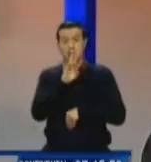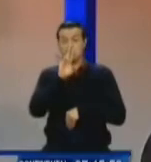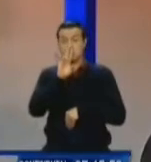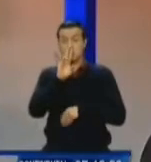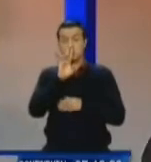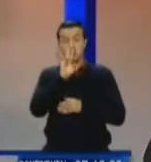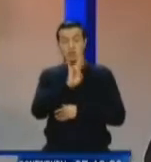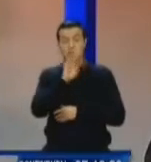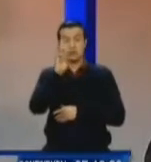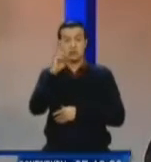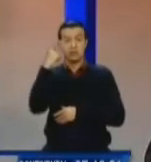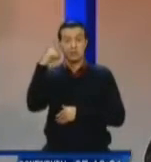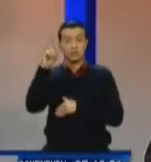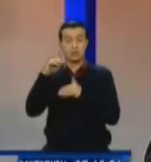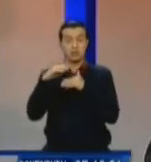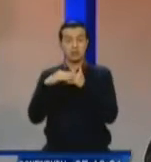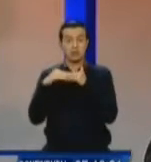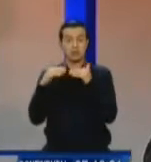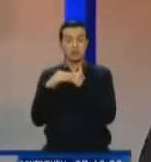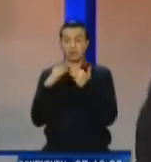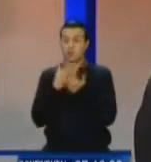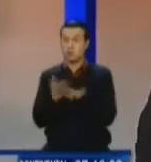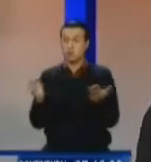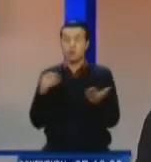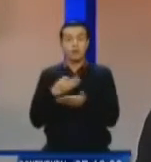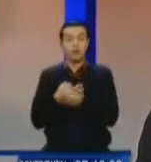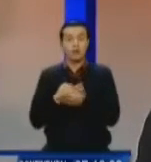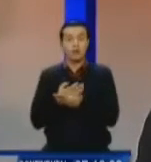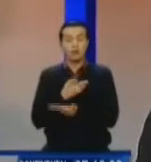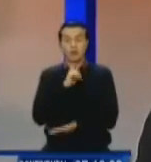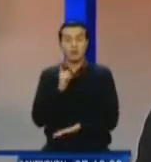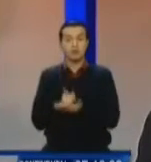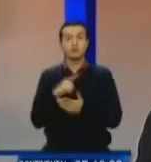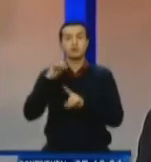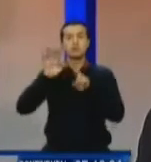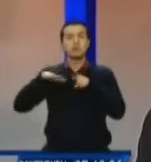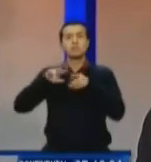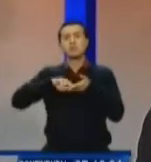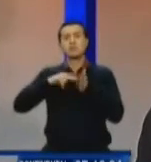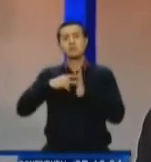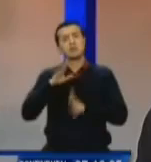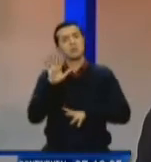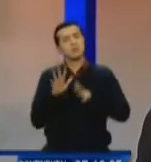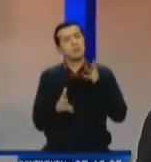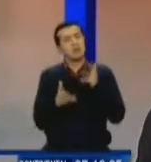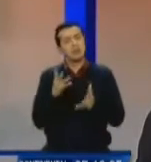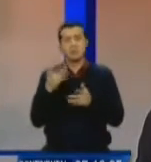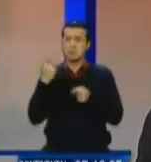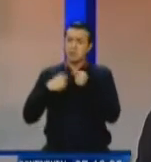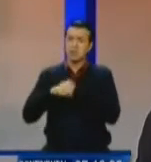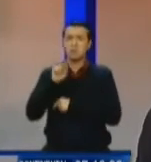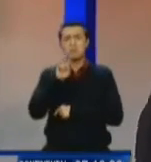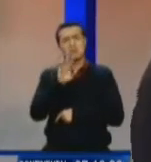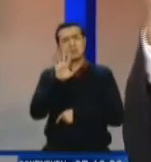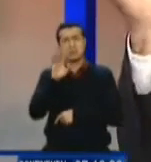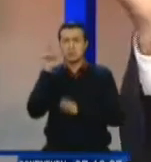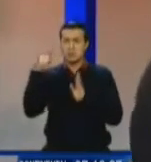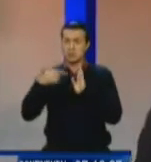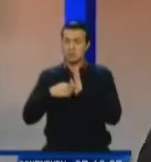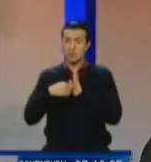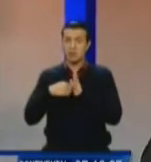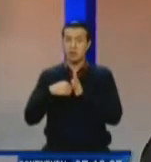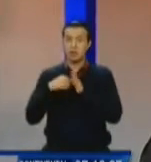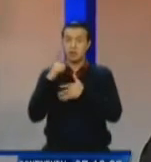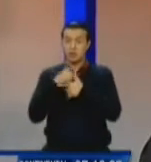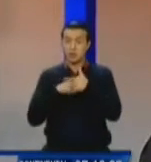de dólares adicionales en compras de este tipo de facturas lo cual en el semestre significaría que en el mejor de los casos podrían haber vendido 25 mil divide